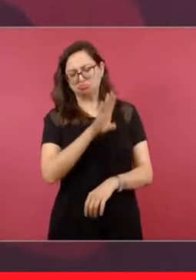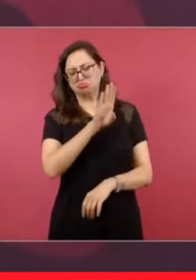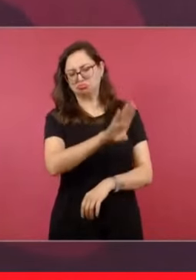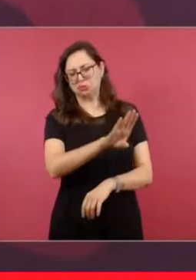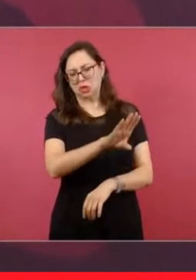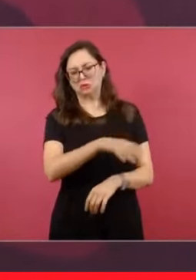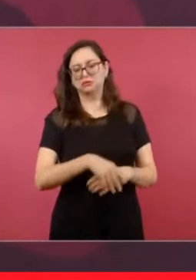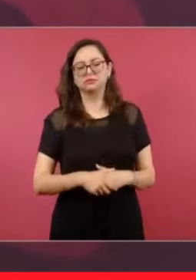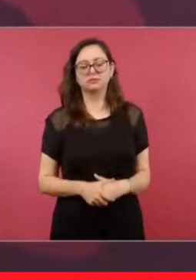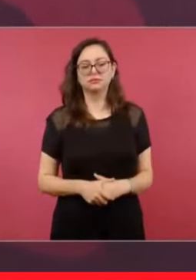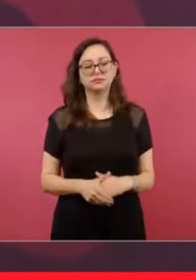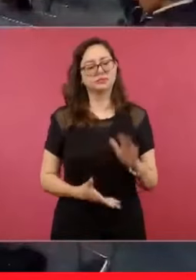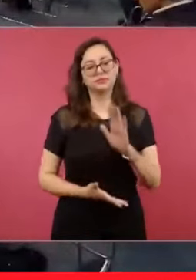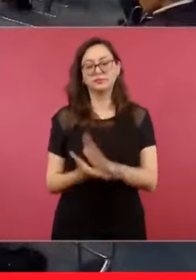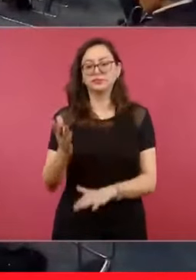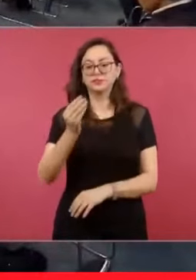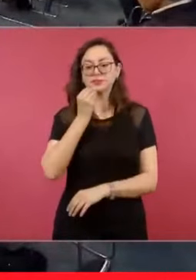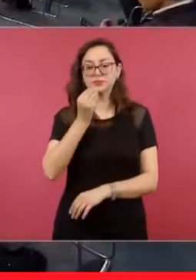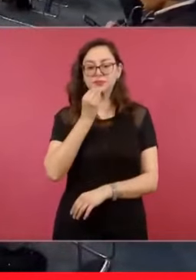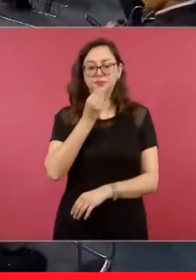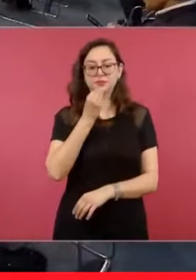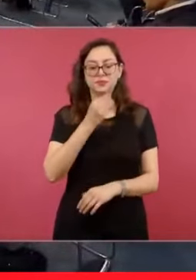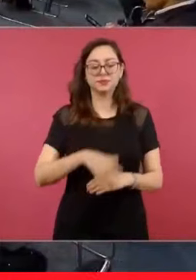todos Ya vámonos